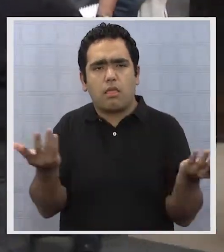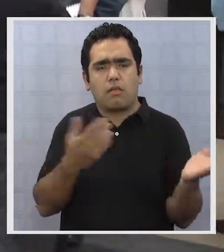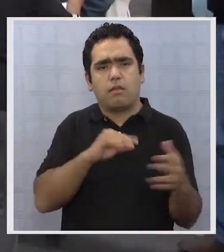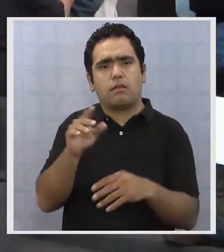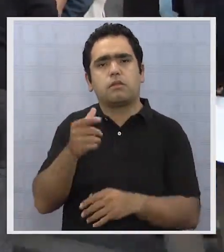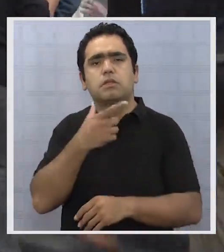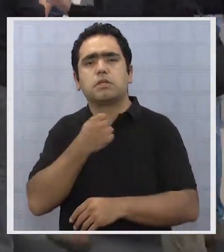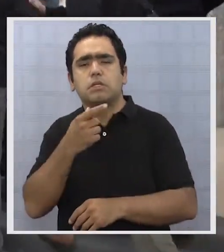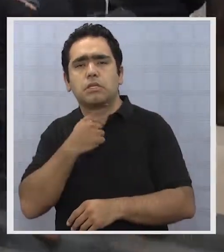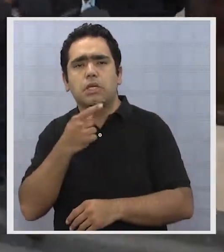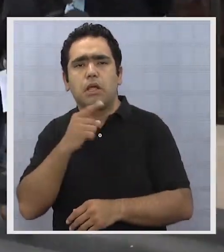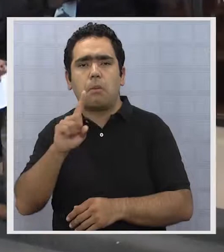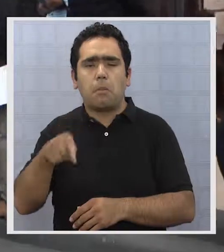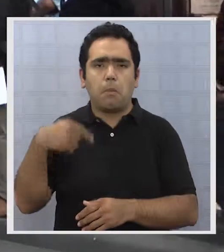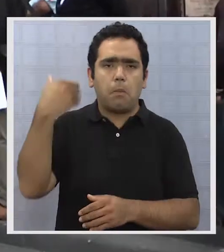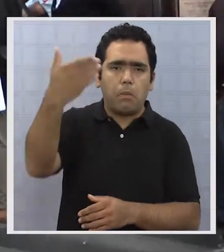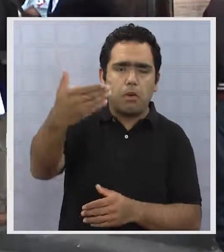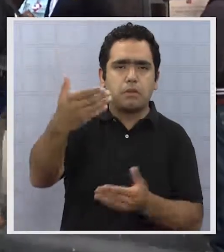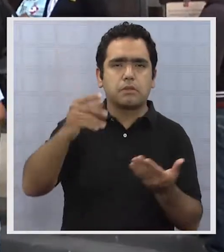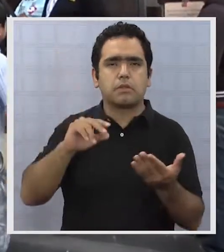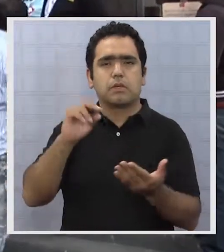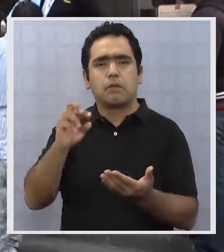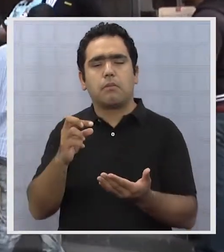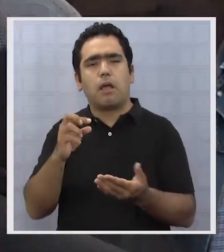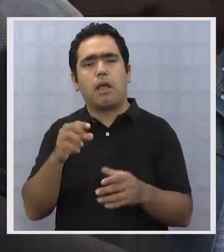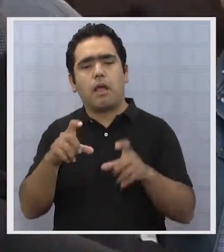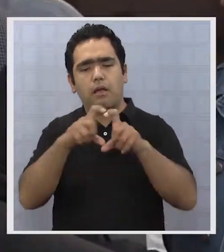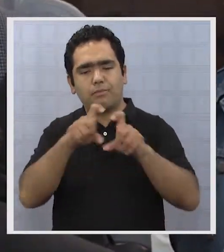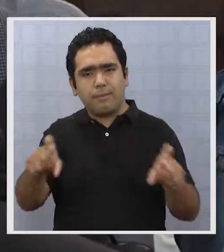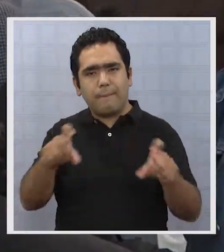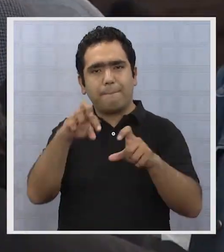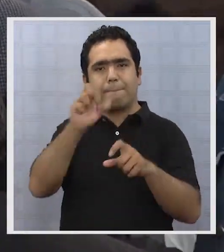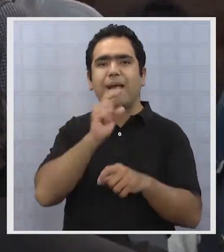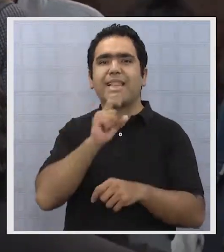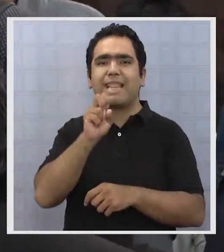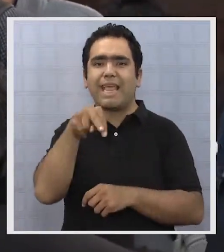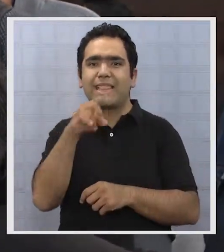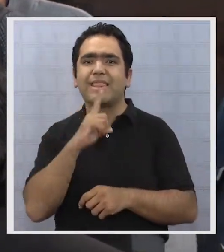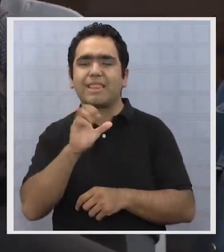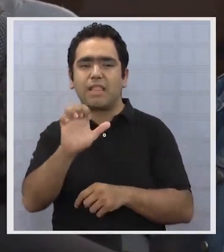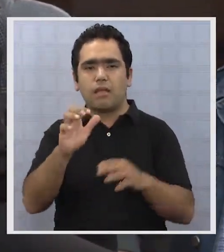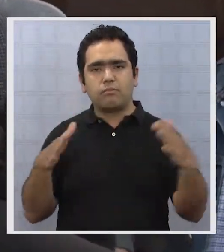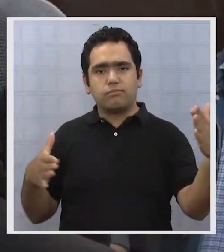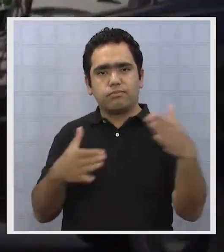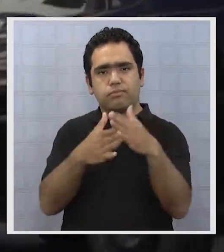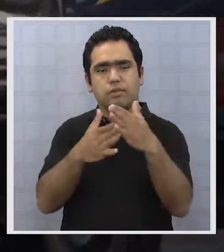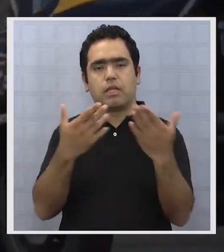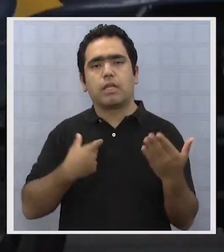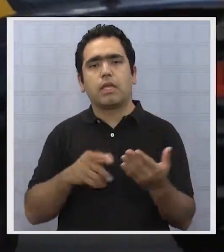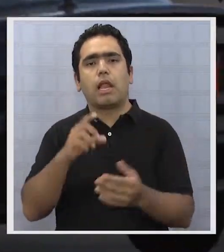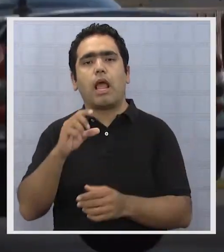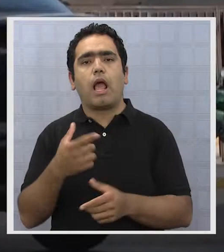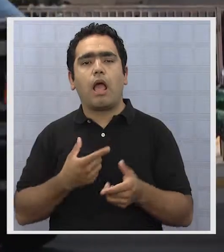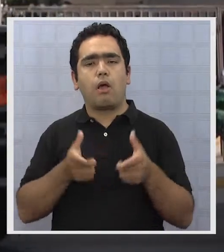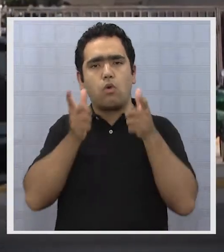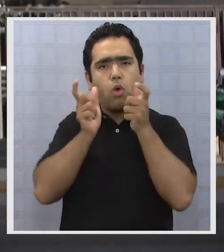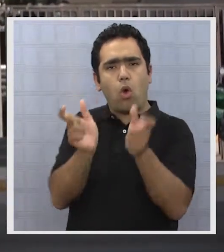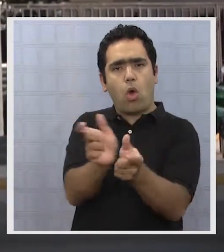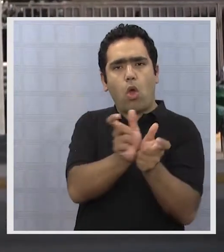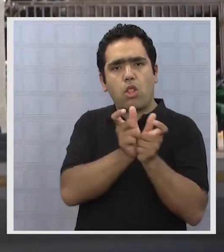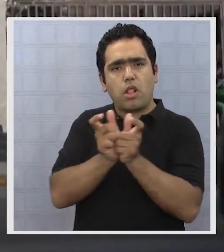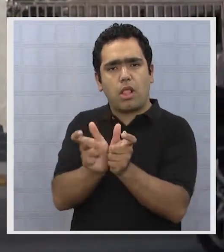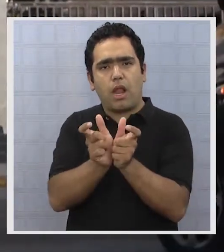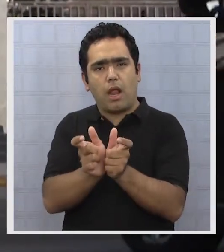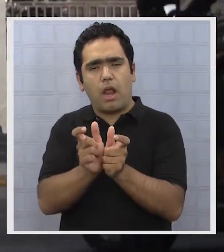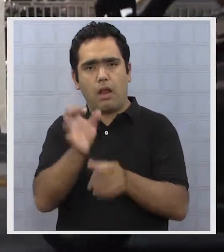lo que solicitan se paralice la próxima licitación de 65 nuevas patentes y que la Contraloría investigue el otorgamiento